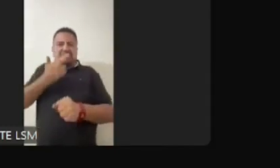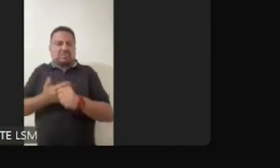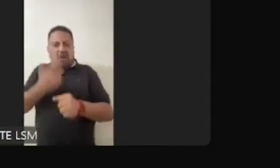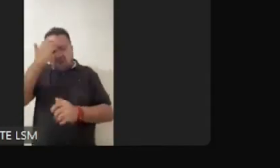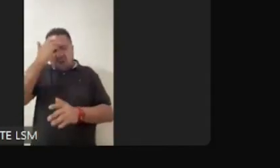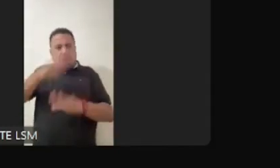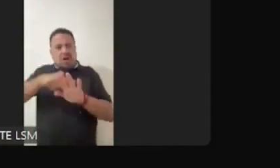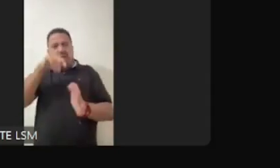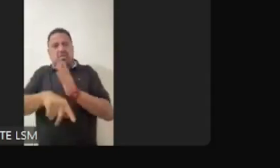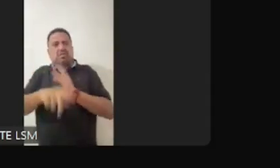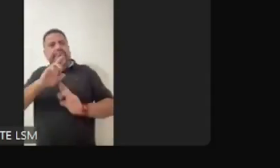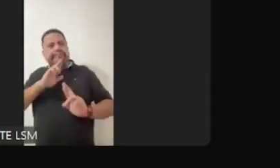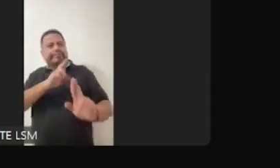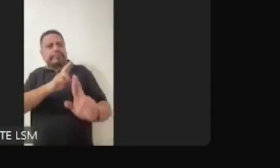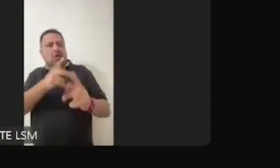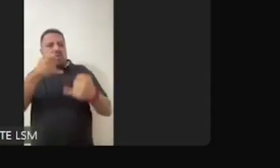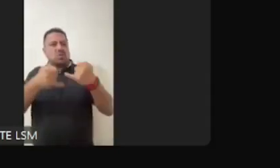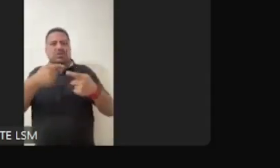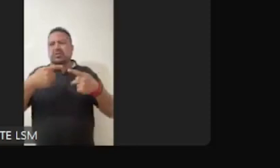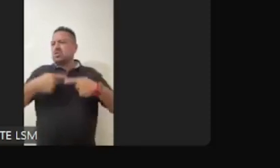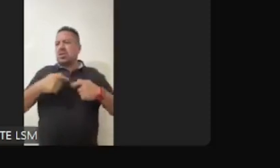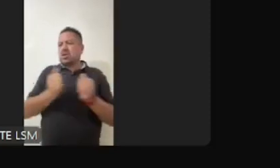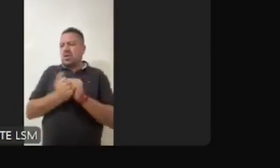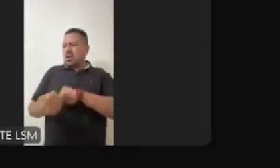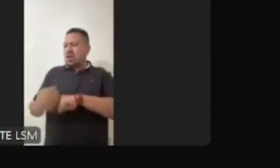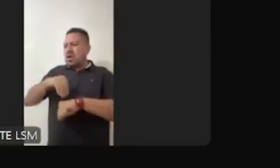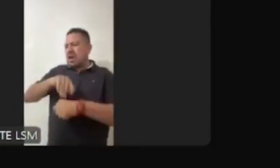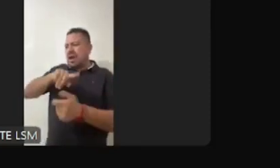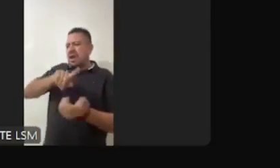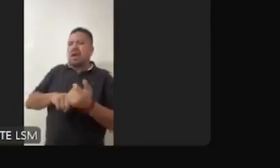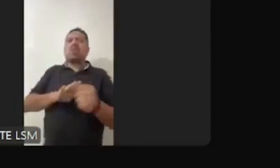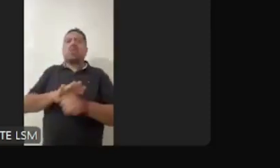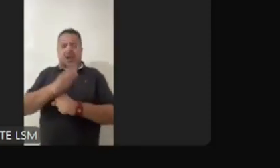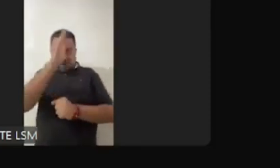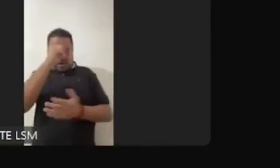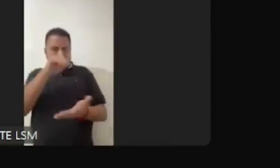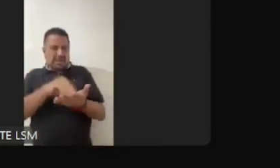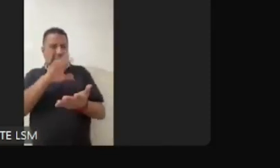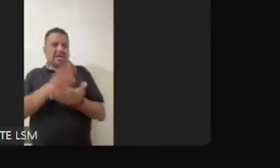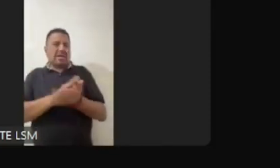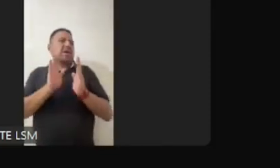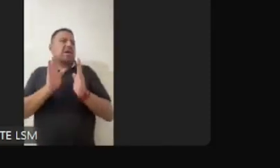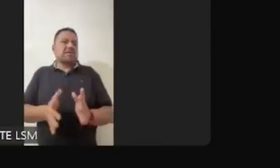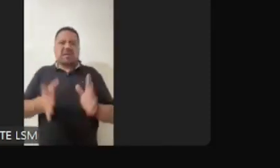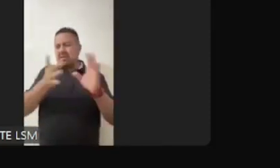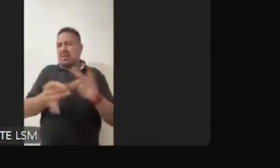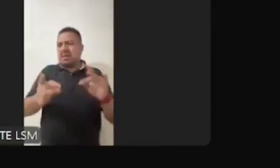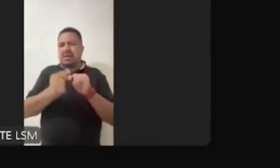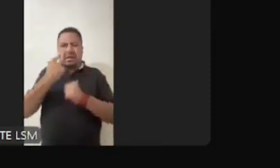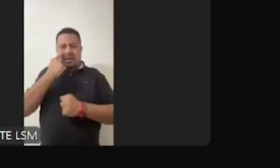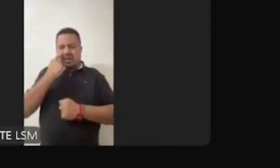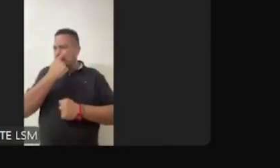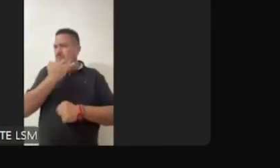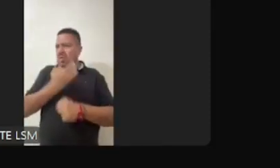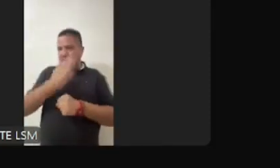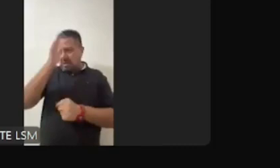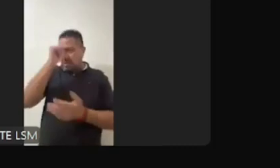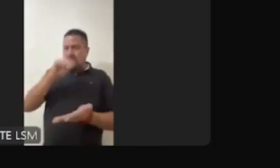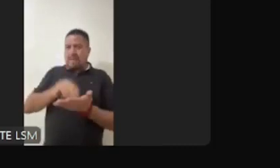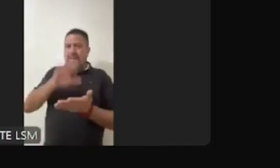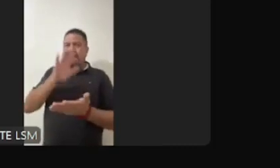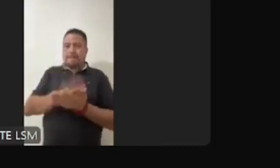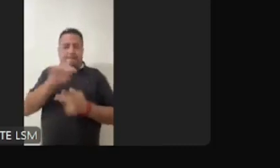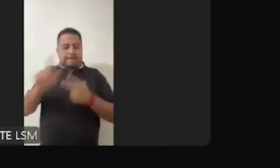resolver el juicio ciudadano promovido por la parte actora de conformidad con lo expuesto en las consideraciones del presente acuerdo plenario